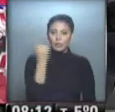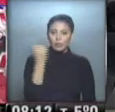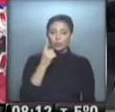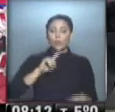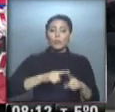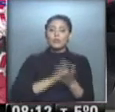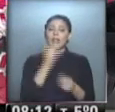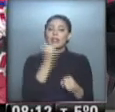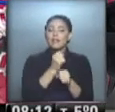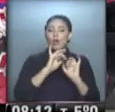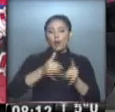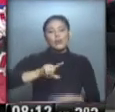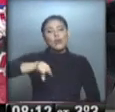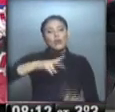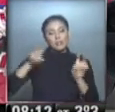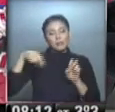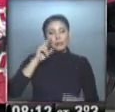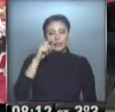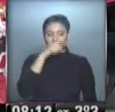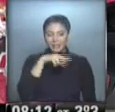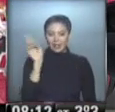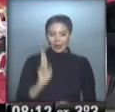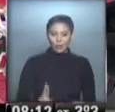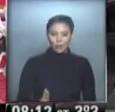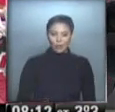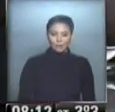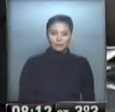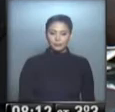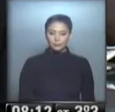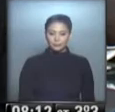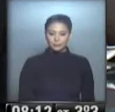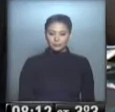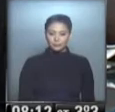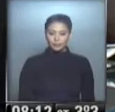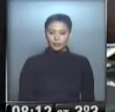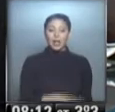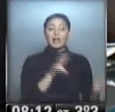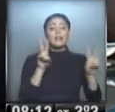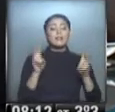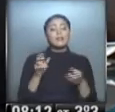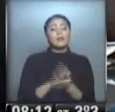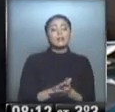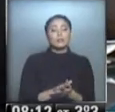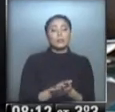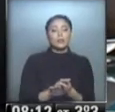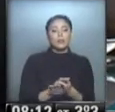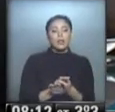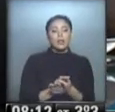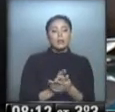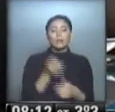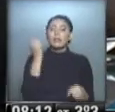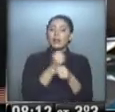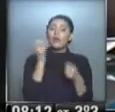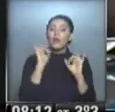políticas de empleo juvenil, otro de los temas en Visión 7, Raúl. Y tiene que ver, Patricia, con el tema del